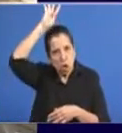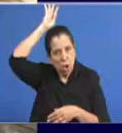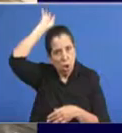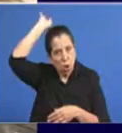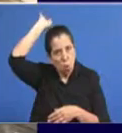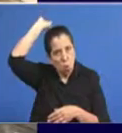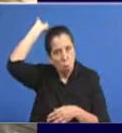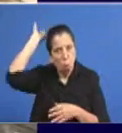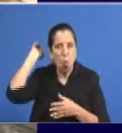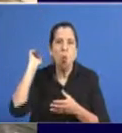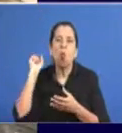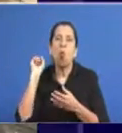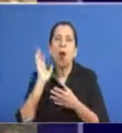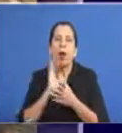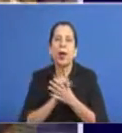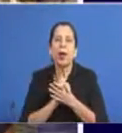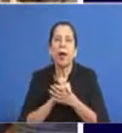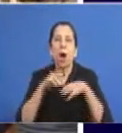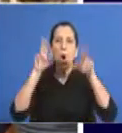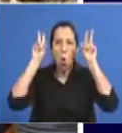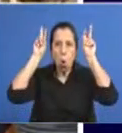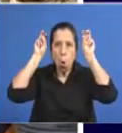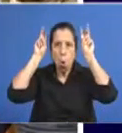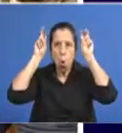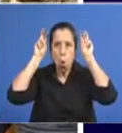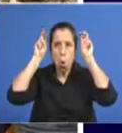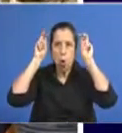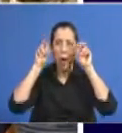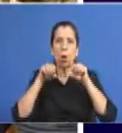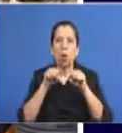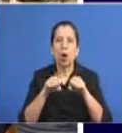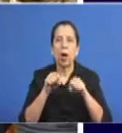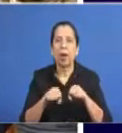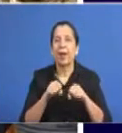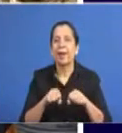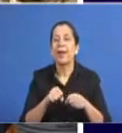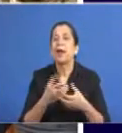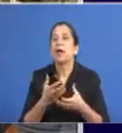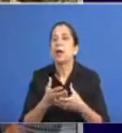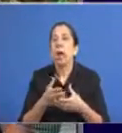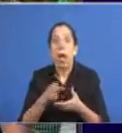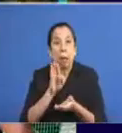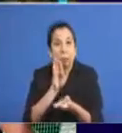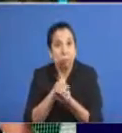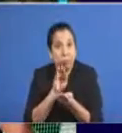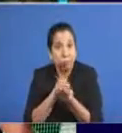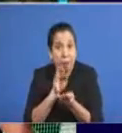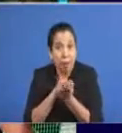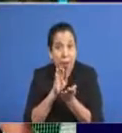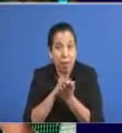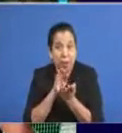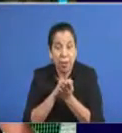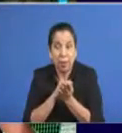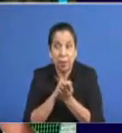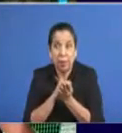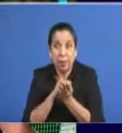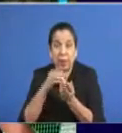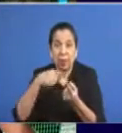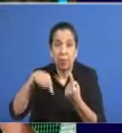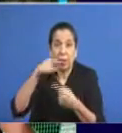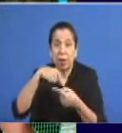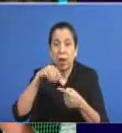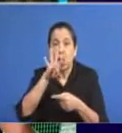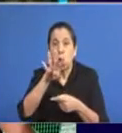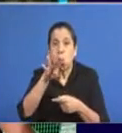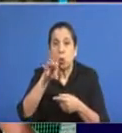para poder recaudar dinero, como conejos, cobayos. Tenemos una cría de ratas bastante grande. que donde tenemos alrededor de unas